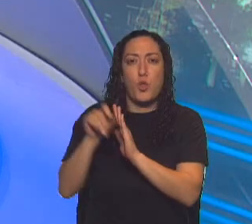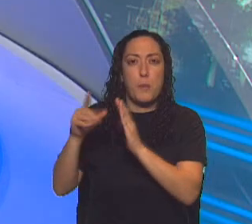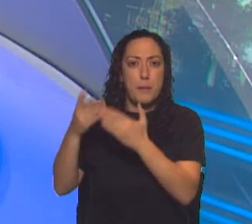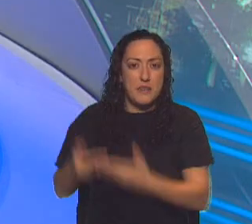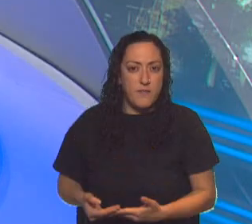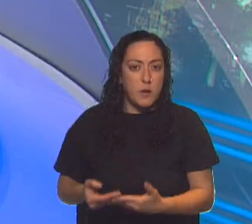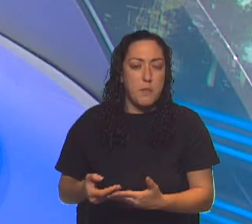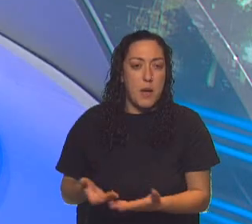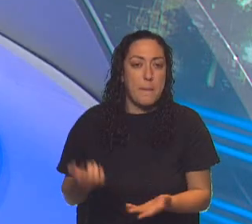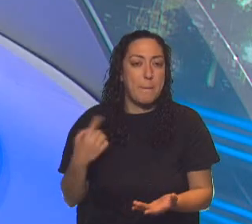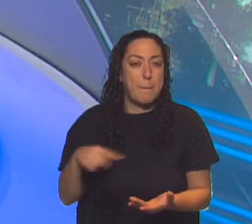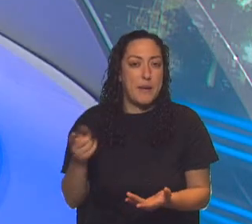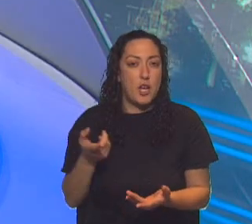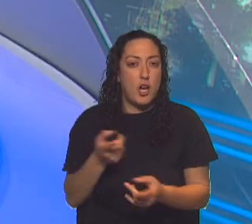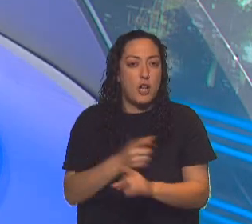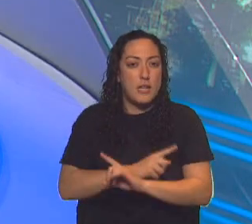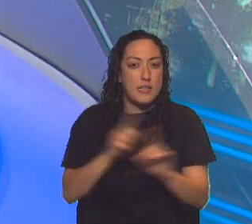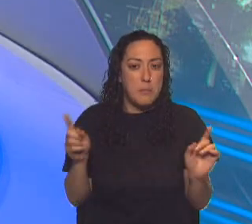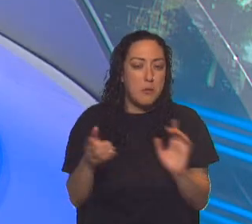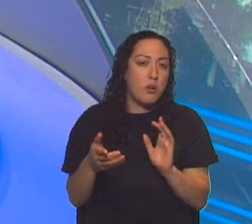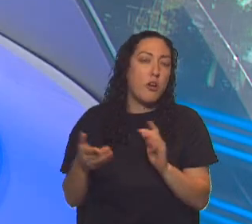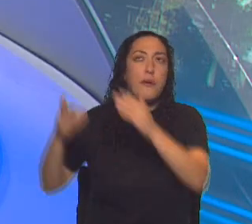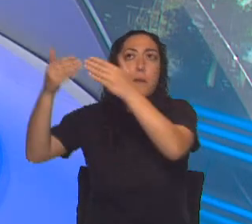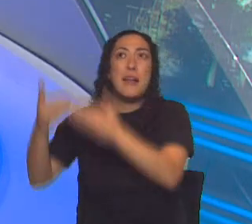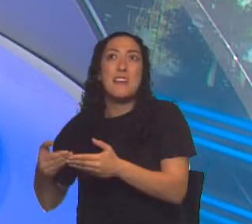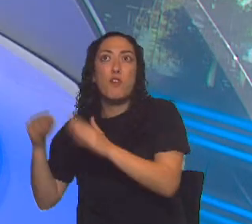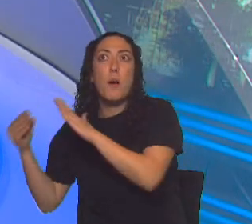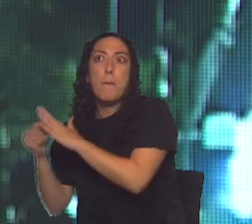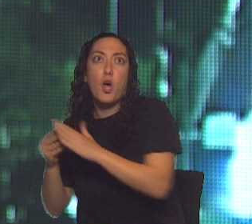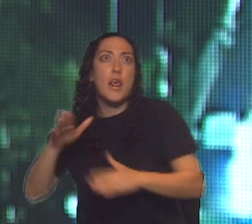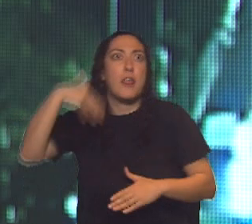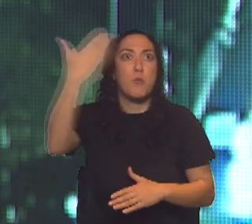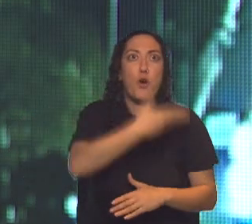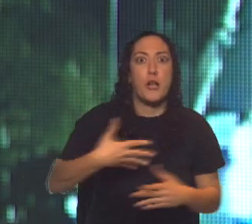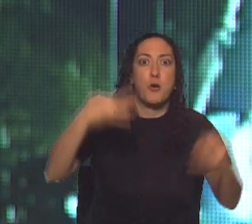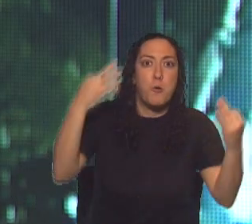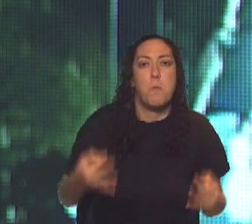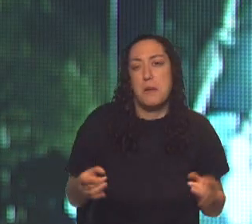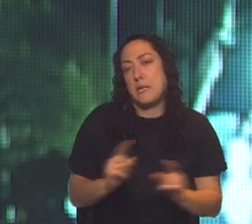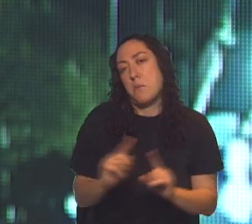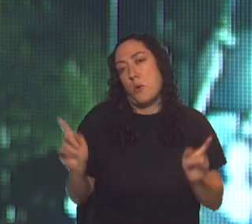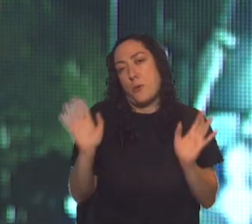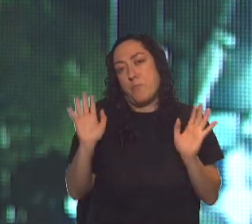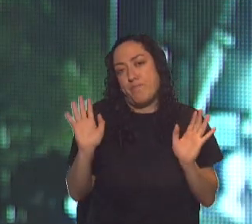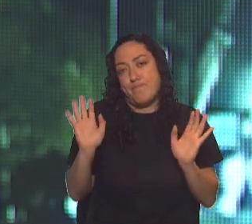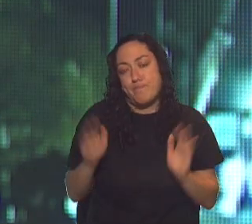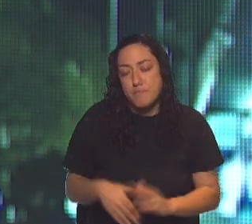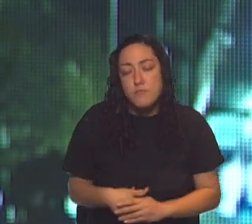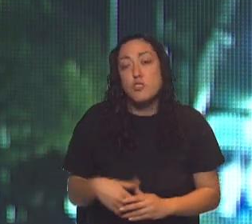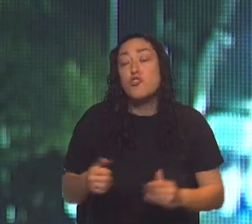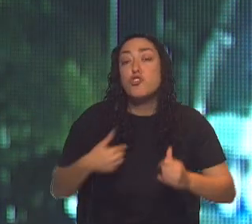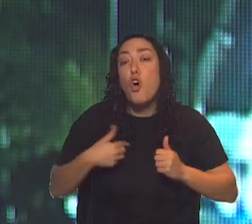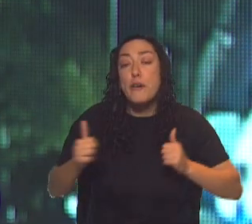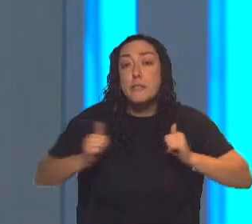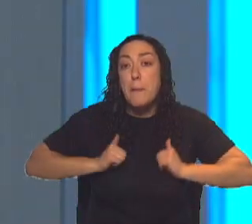que esté en la plataforma garantía de nada hoy sí puede haber sido yo la verdad lo que estaba esperando era ver